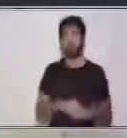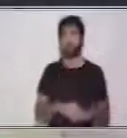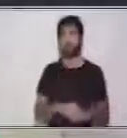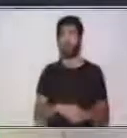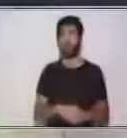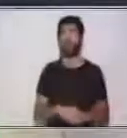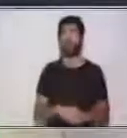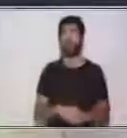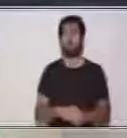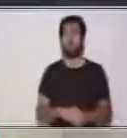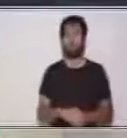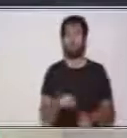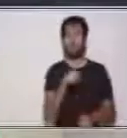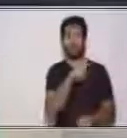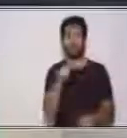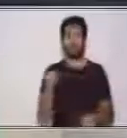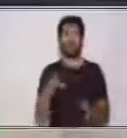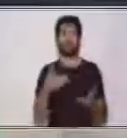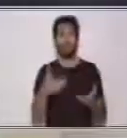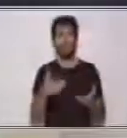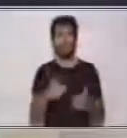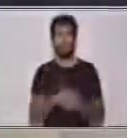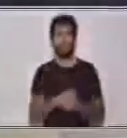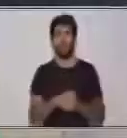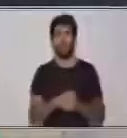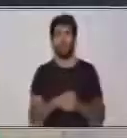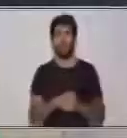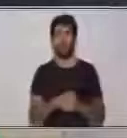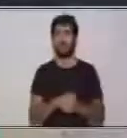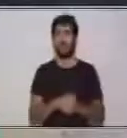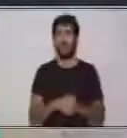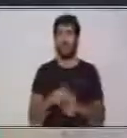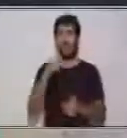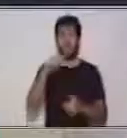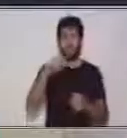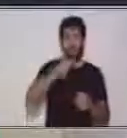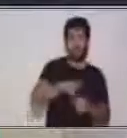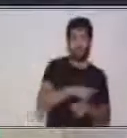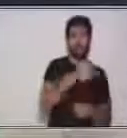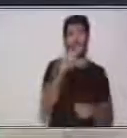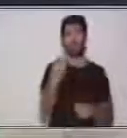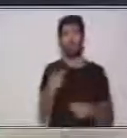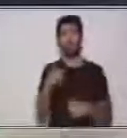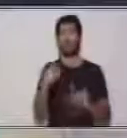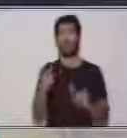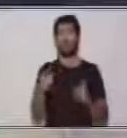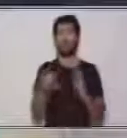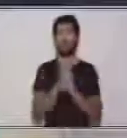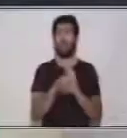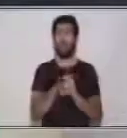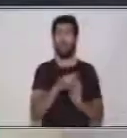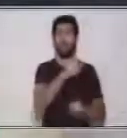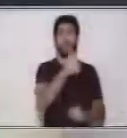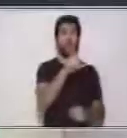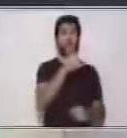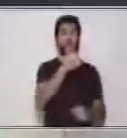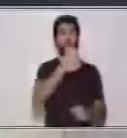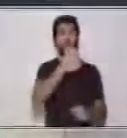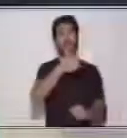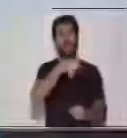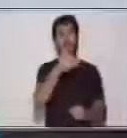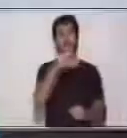toman el lugar de la tercera persona en pronombres personales, porque no decimos Alejandra y